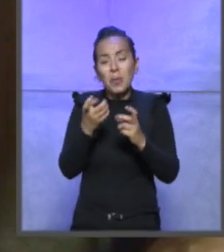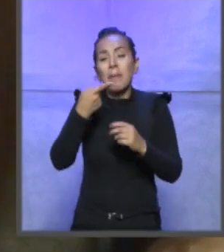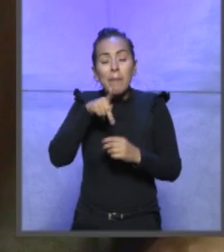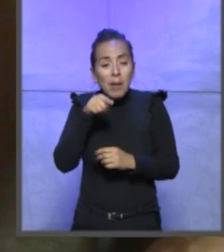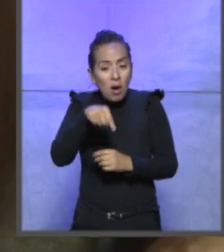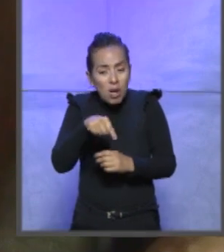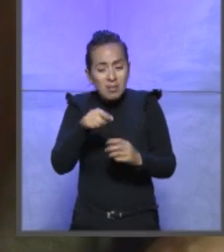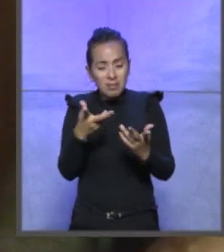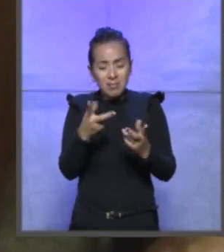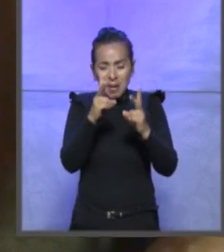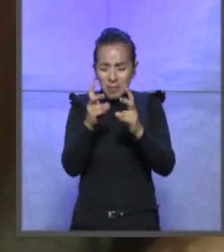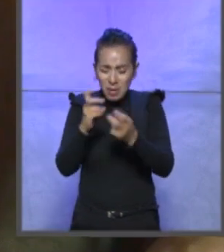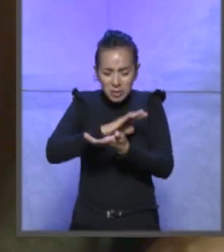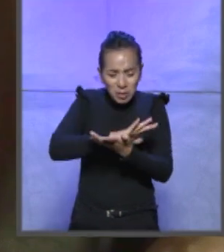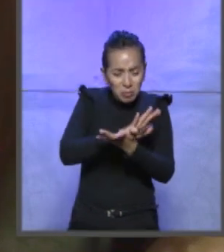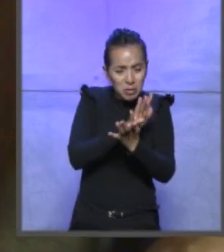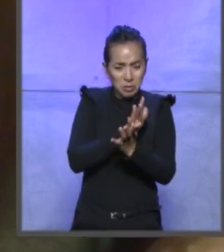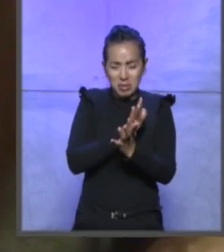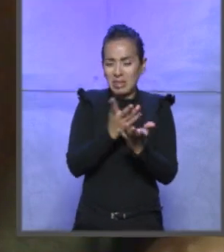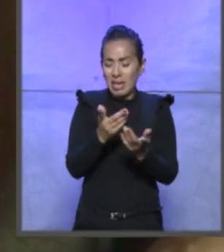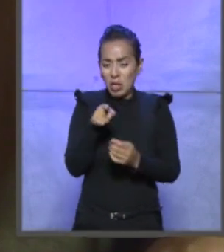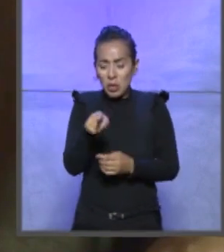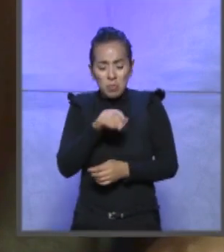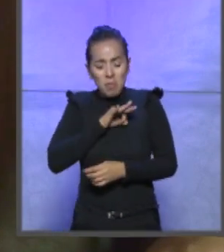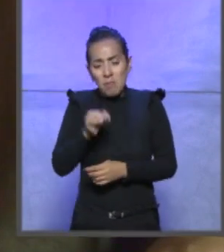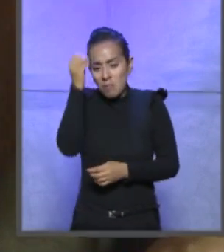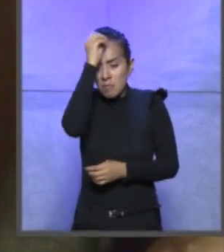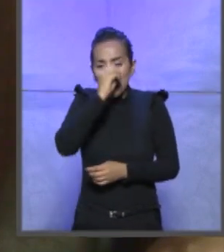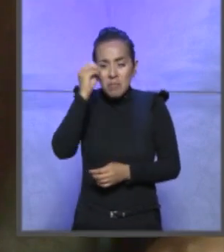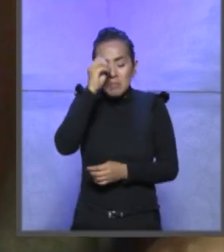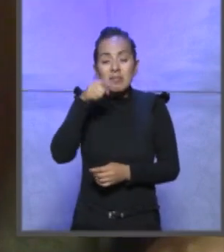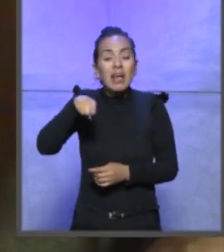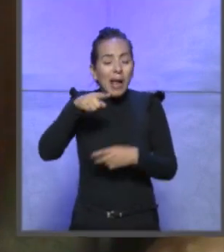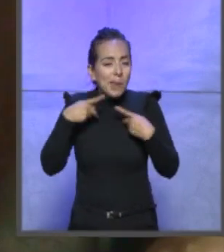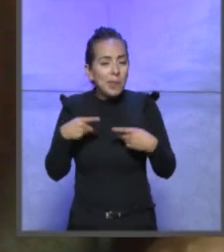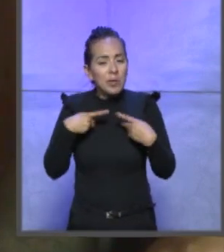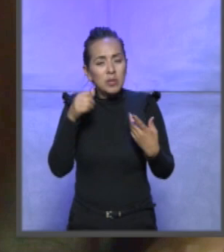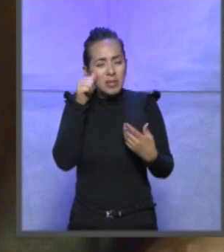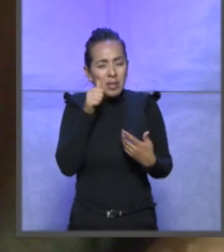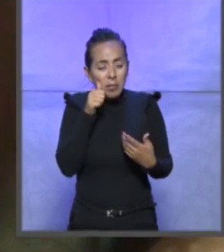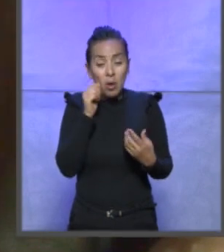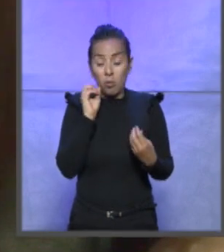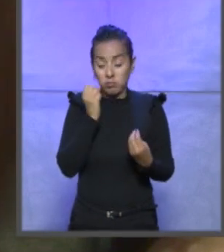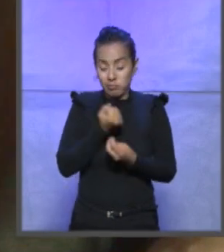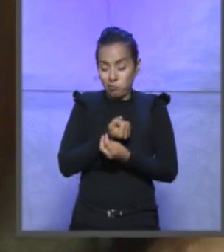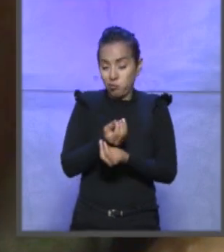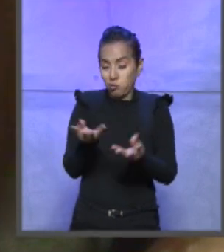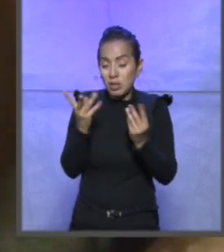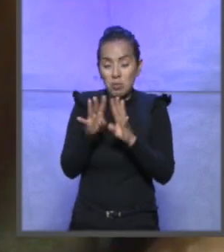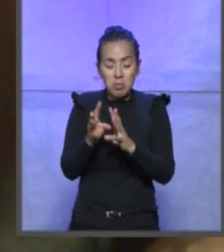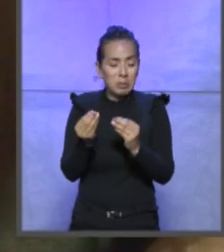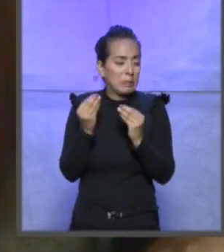país, lamentablemente, más allá de lo que tú puedas decir o lo que puedas opinar, las personas siempre o muchas de